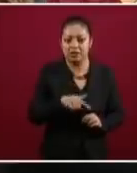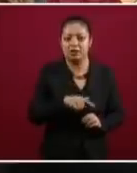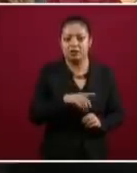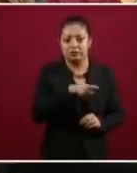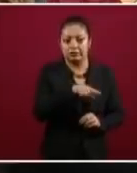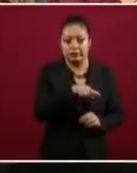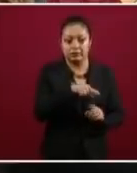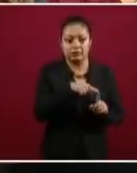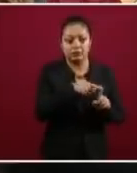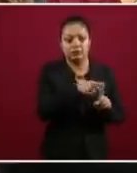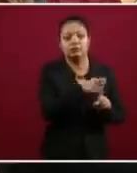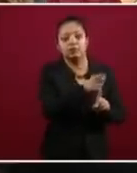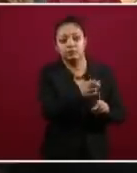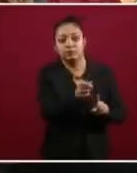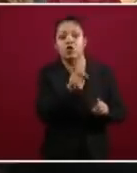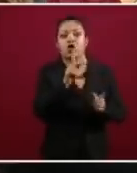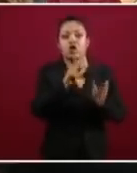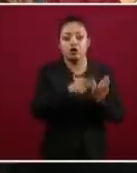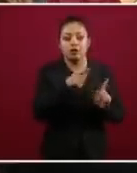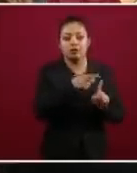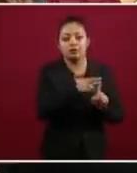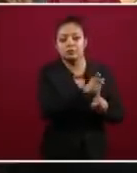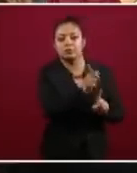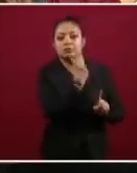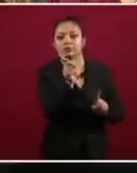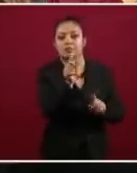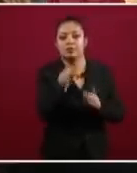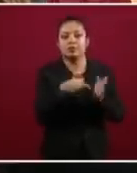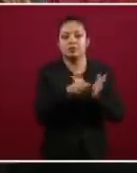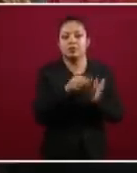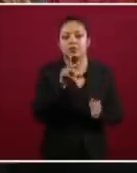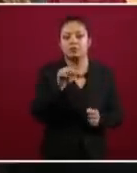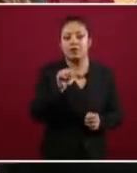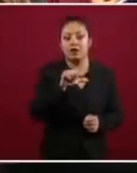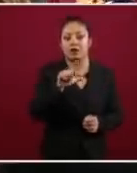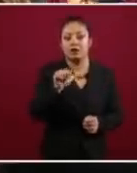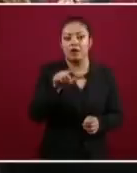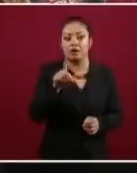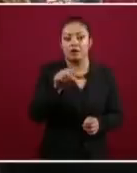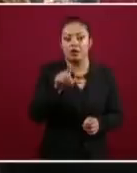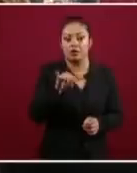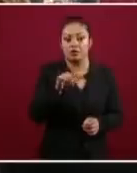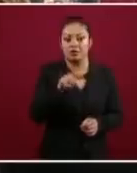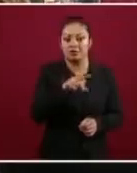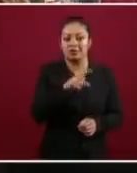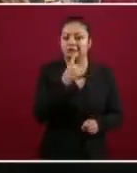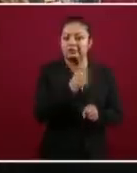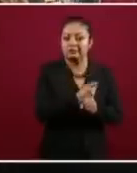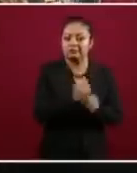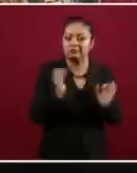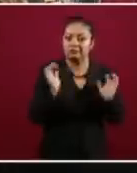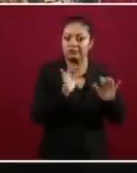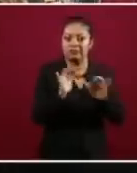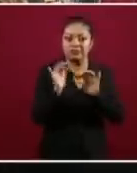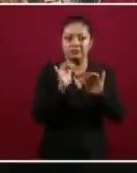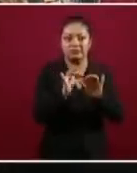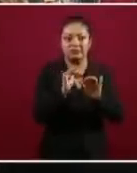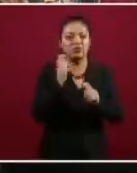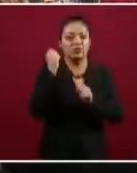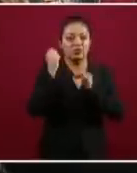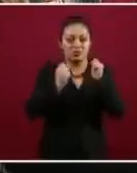tradicional recorrido y lo volvemos a tomar para llegar a Valladolid, que son estos pueblos fundamentalmente turísticos. En Chichén